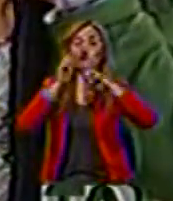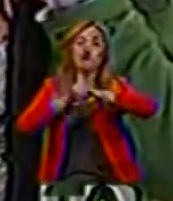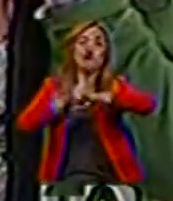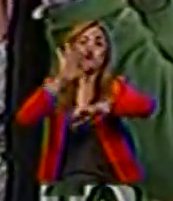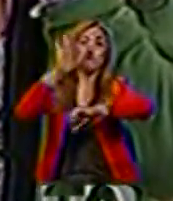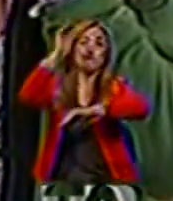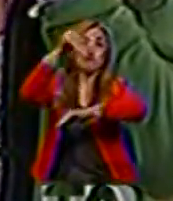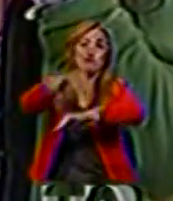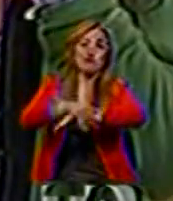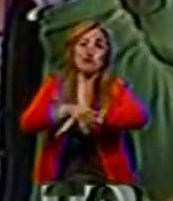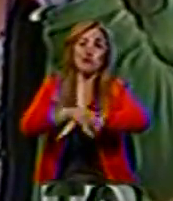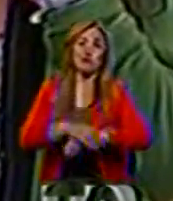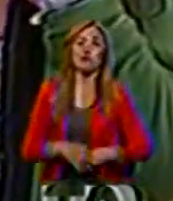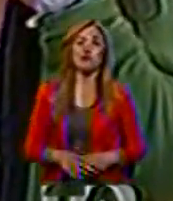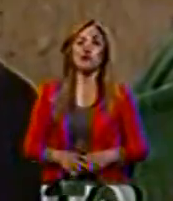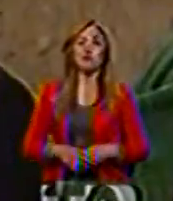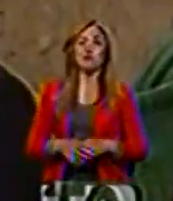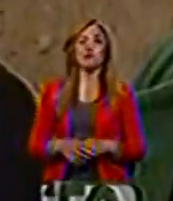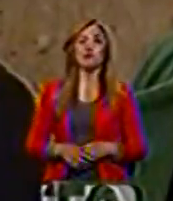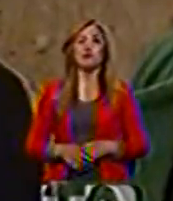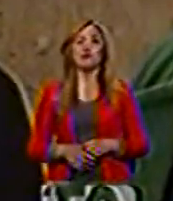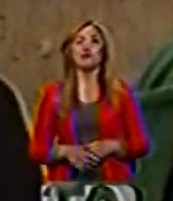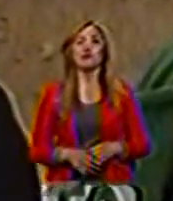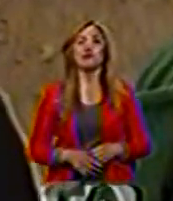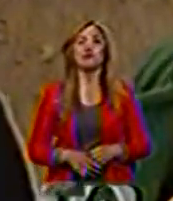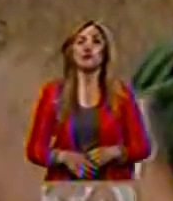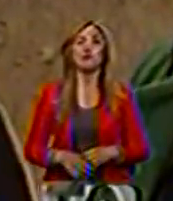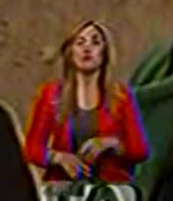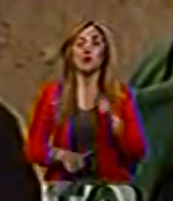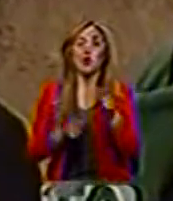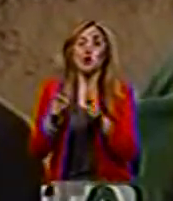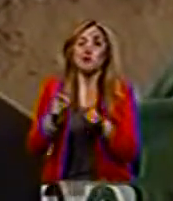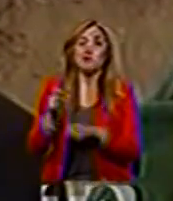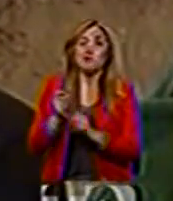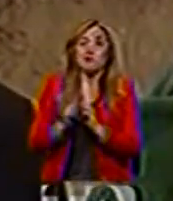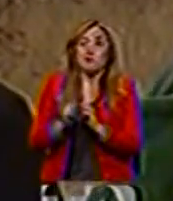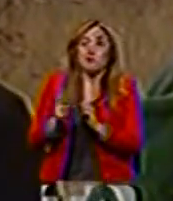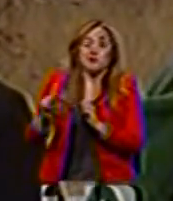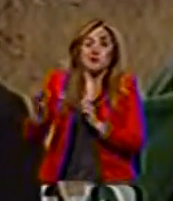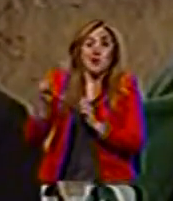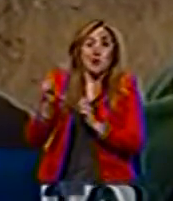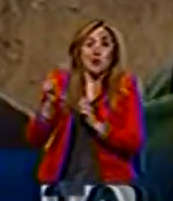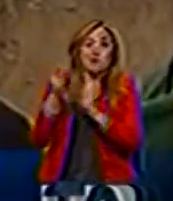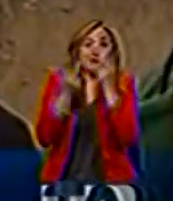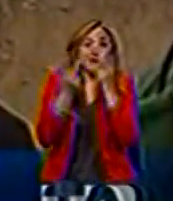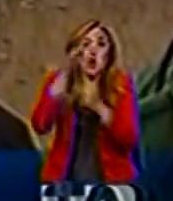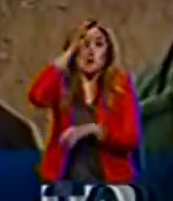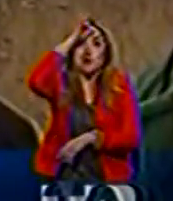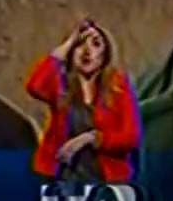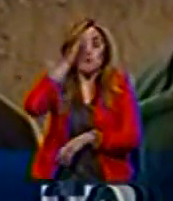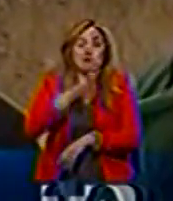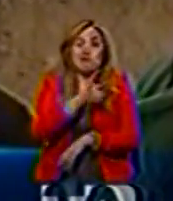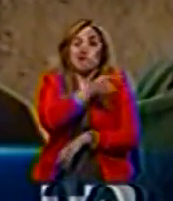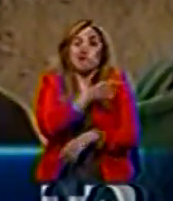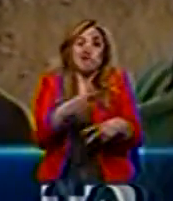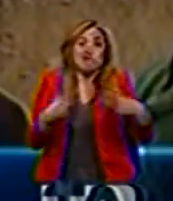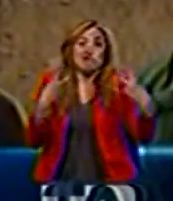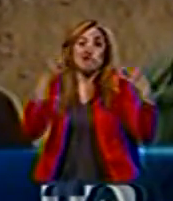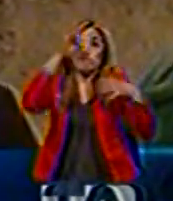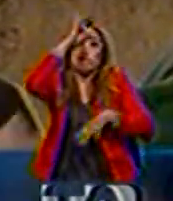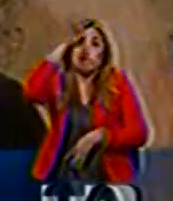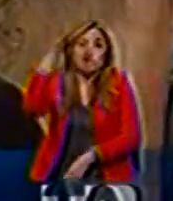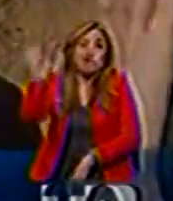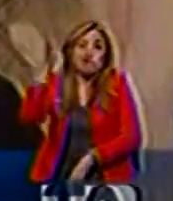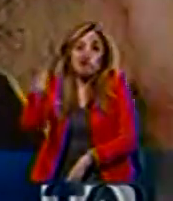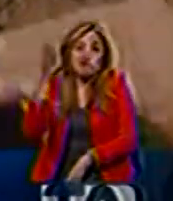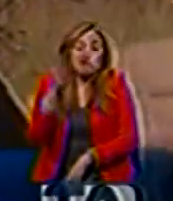de la tarde, en el mejor de los casos. Hay mucha gente que viene de lejos y vienen acá al hospital porque no hay hospital donde ellos viven. Así mismo